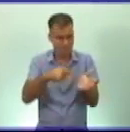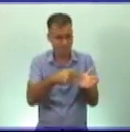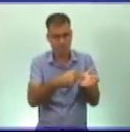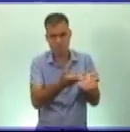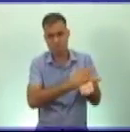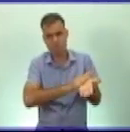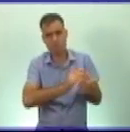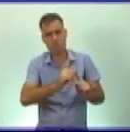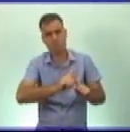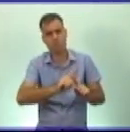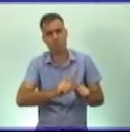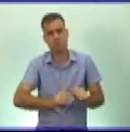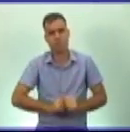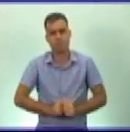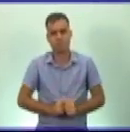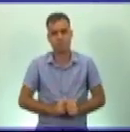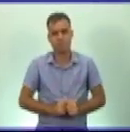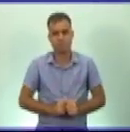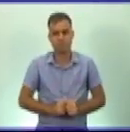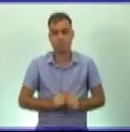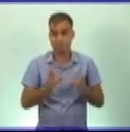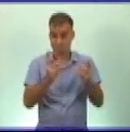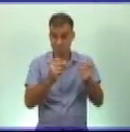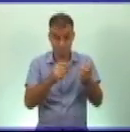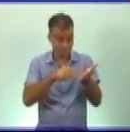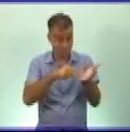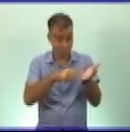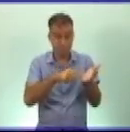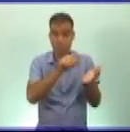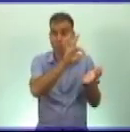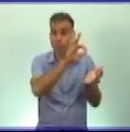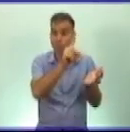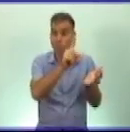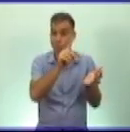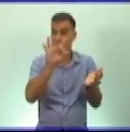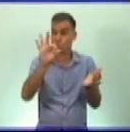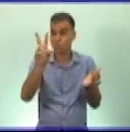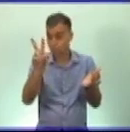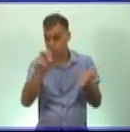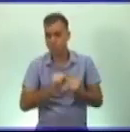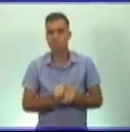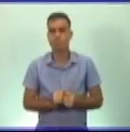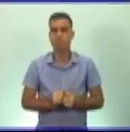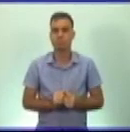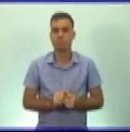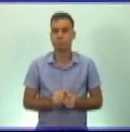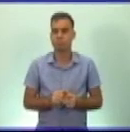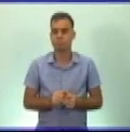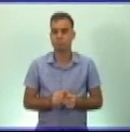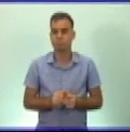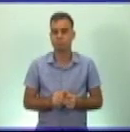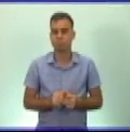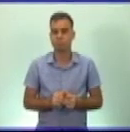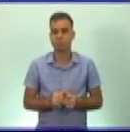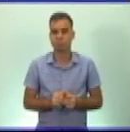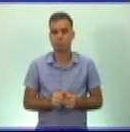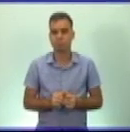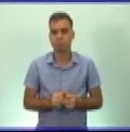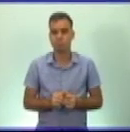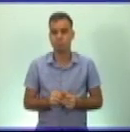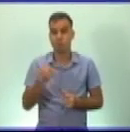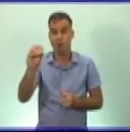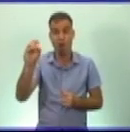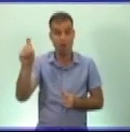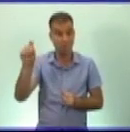texto en las páginas 81 y 82. ¿Y qué cosa es la reducción? Bueno, como vimos anteriormente, es la ganancia